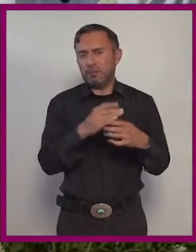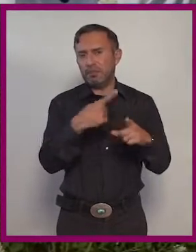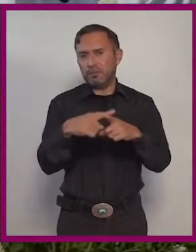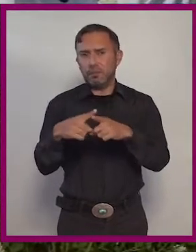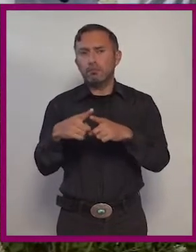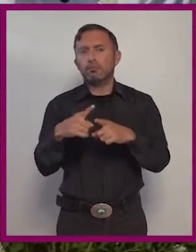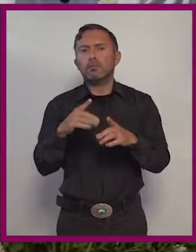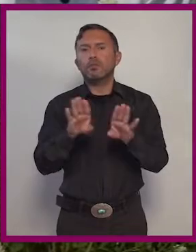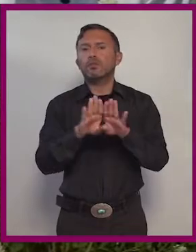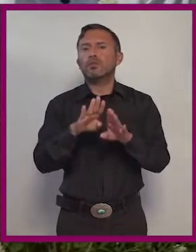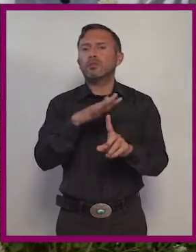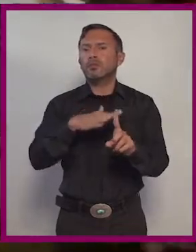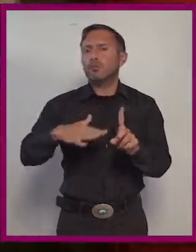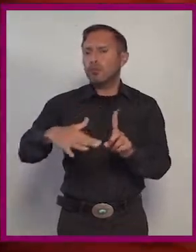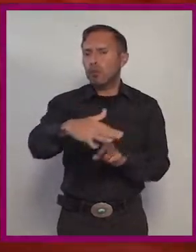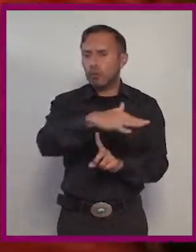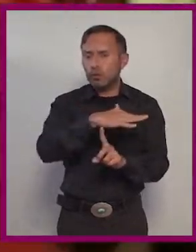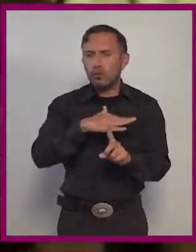relacionados con el entorno